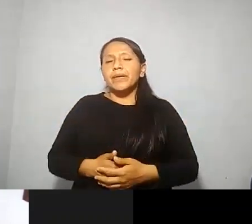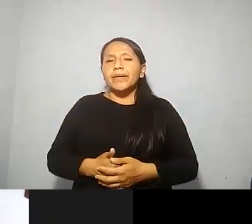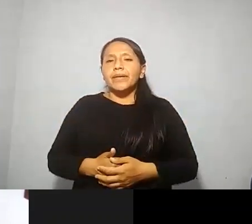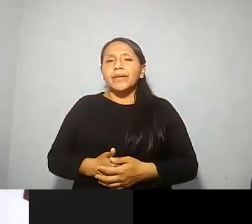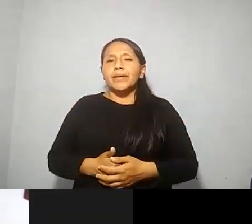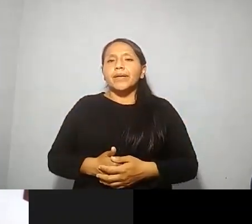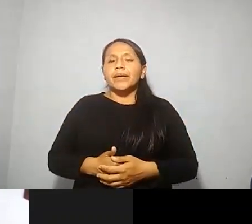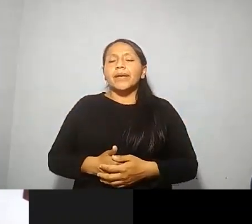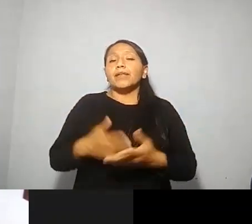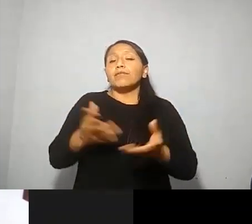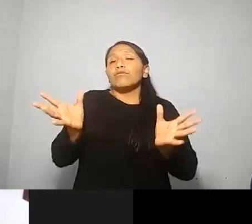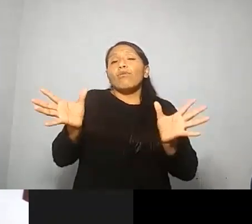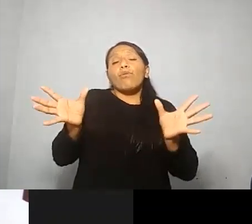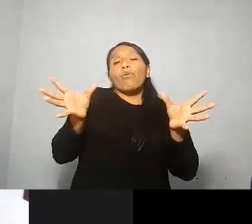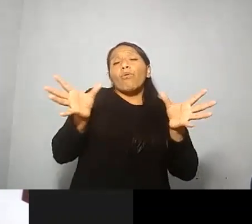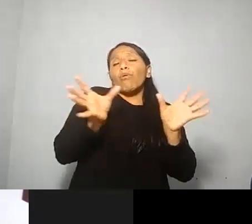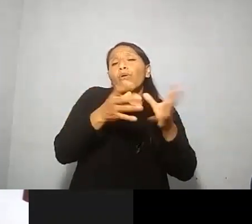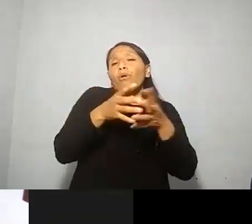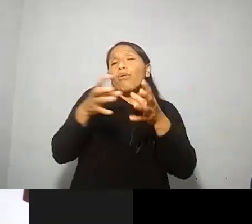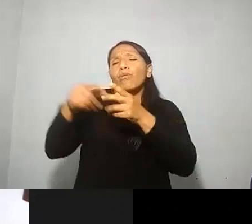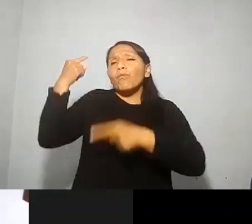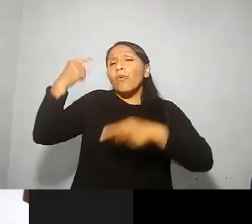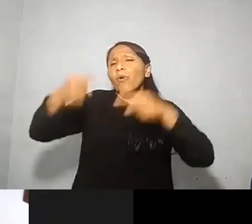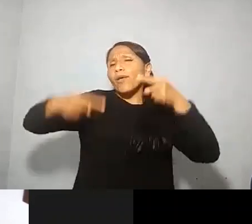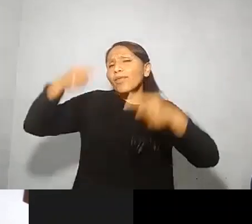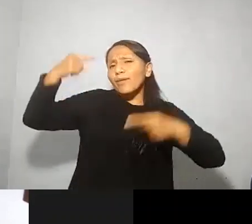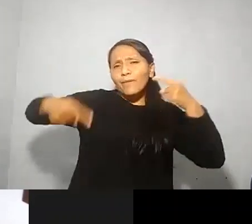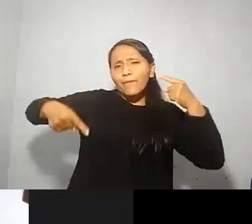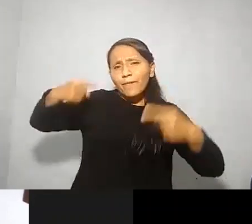es un conjunto de poblaciones muy diversas. Tenemos